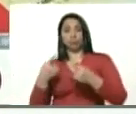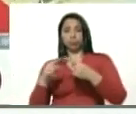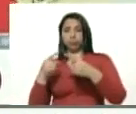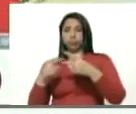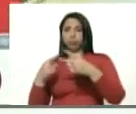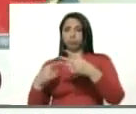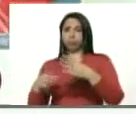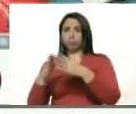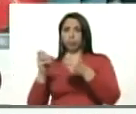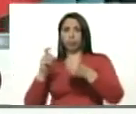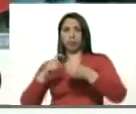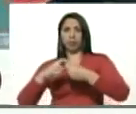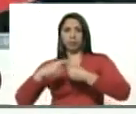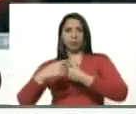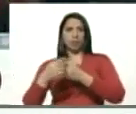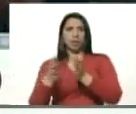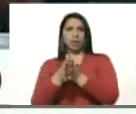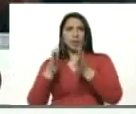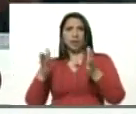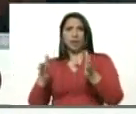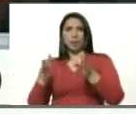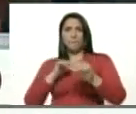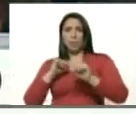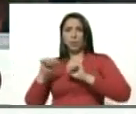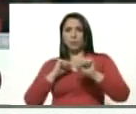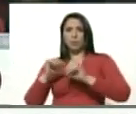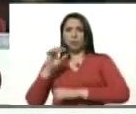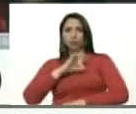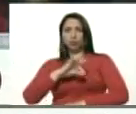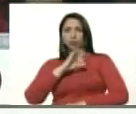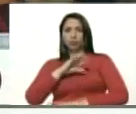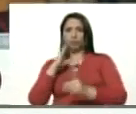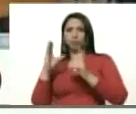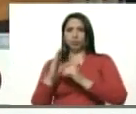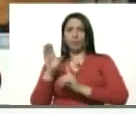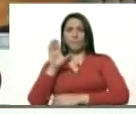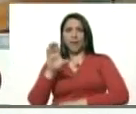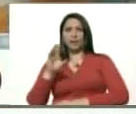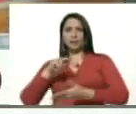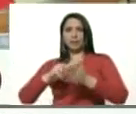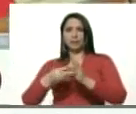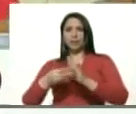los integrantes de esa gran red, porque la patria es humanidad.